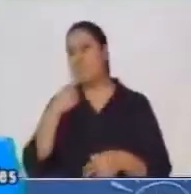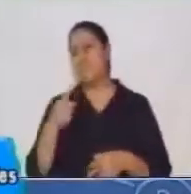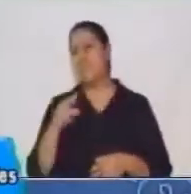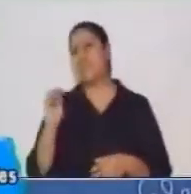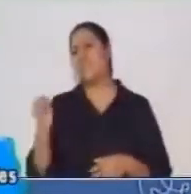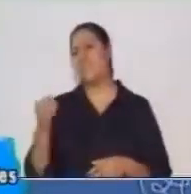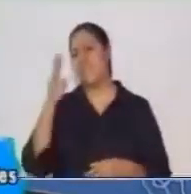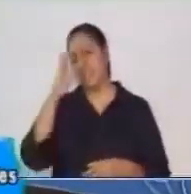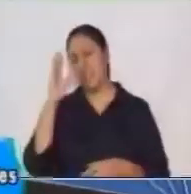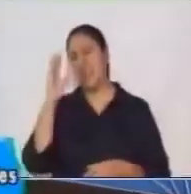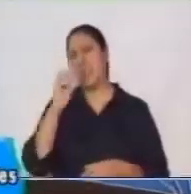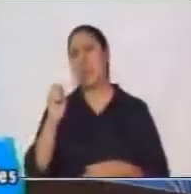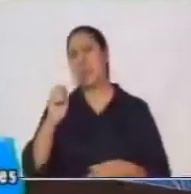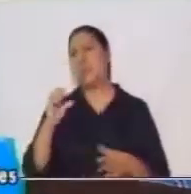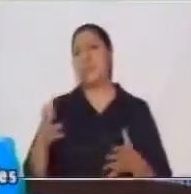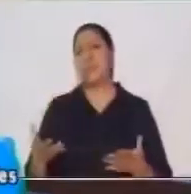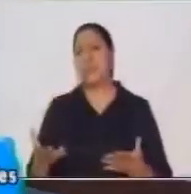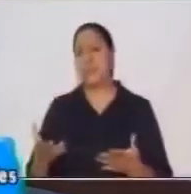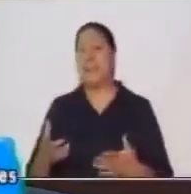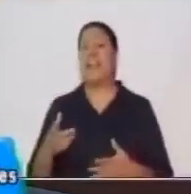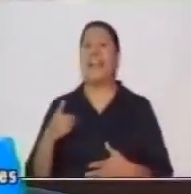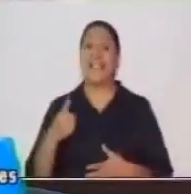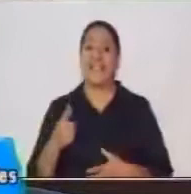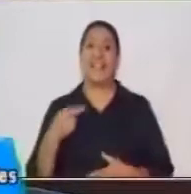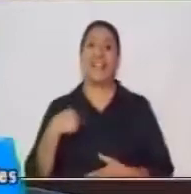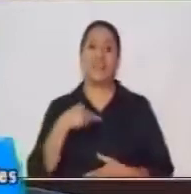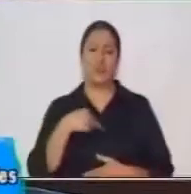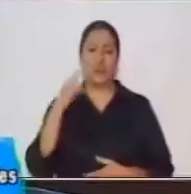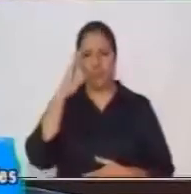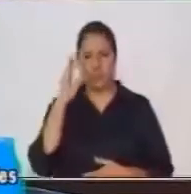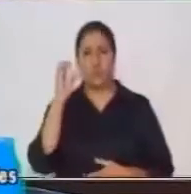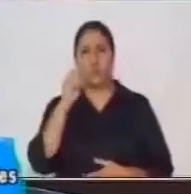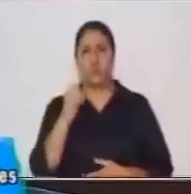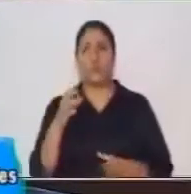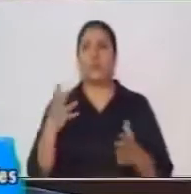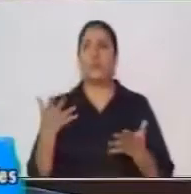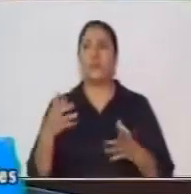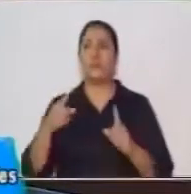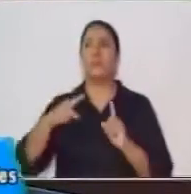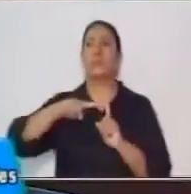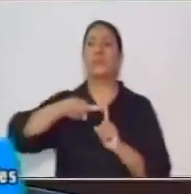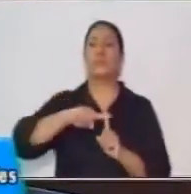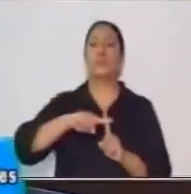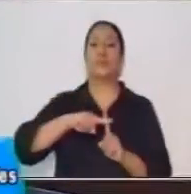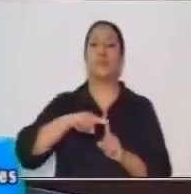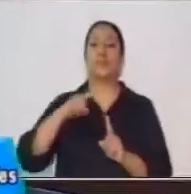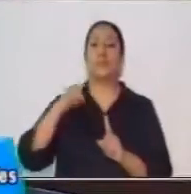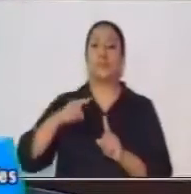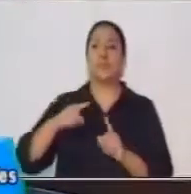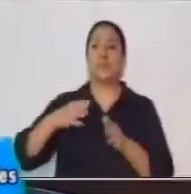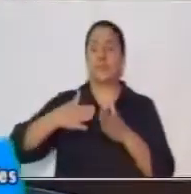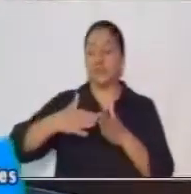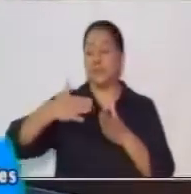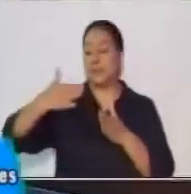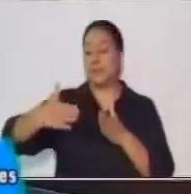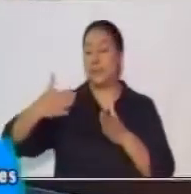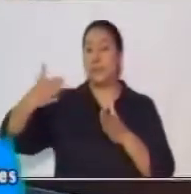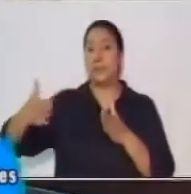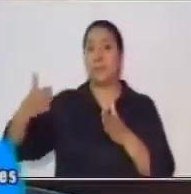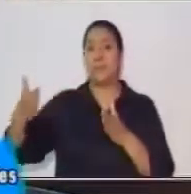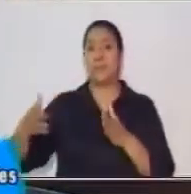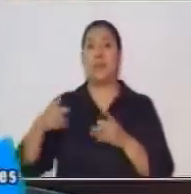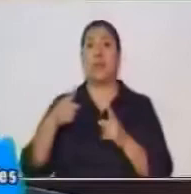observando. Y estamos observando efectivamente una suma por un constante que en aumento va a